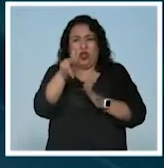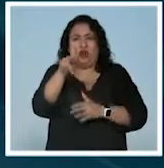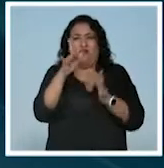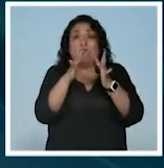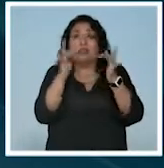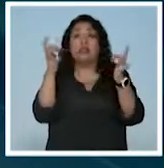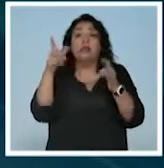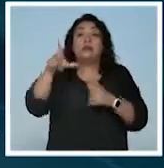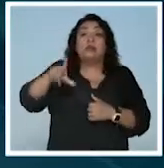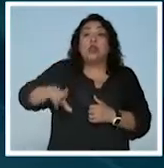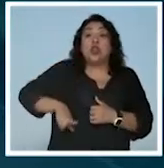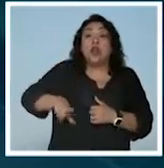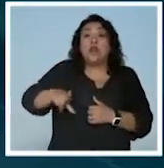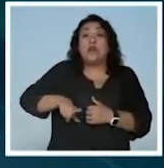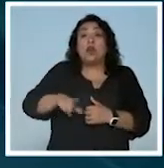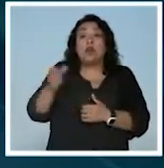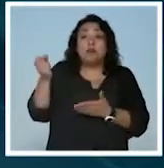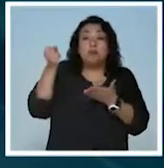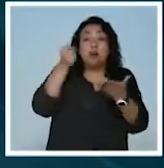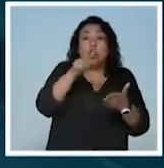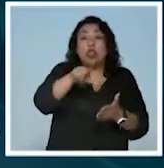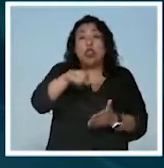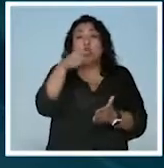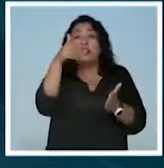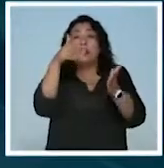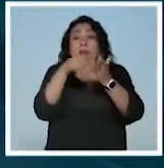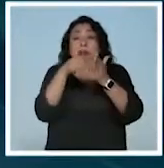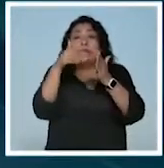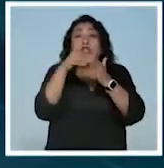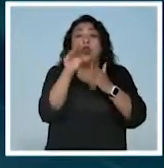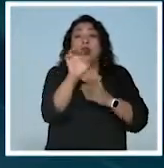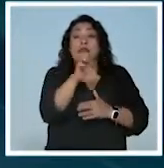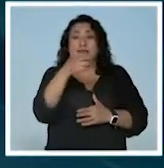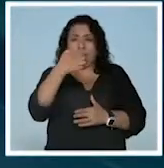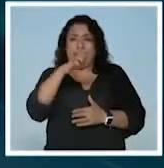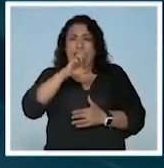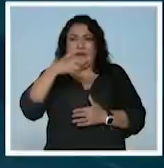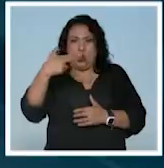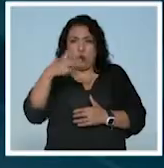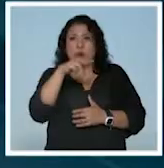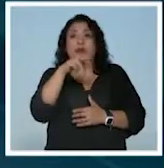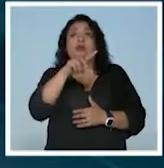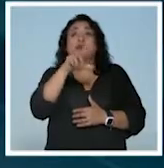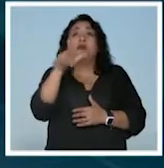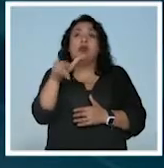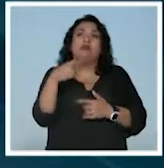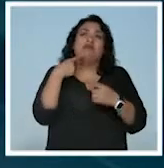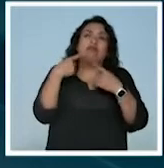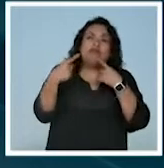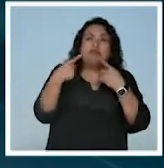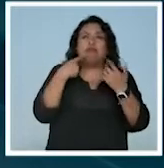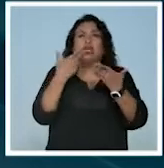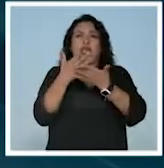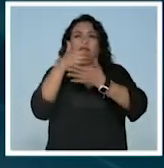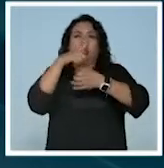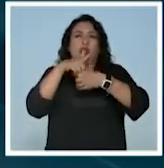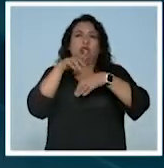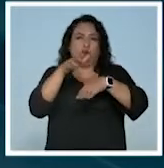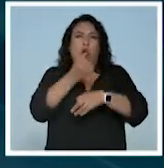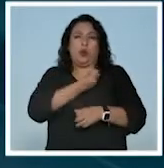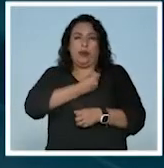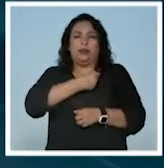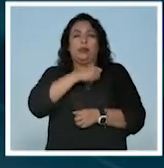el gobierno francés inyectó 12.000 millones de euros al sistema tras las llamadas discusiones nacionales sobre la